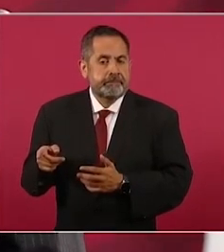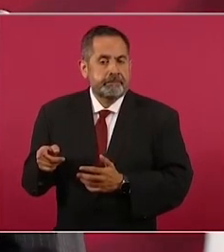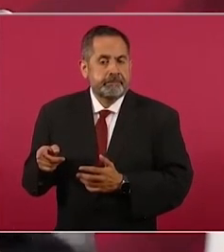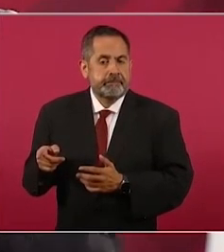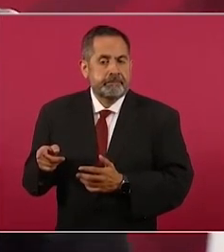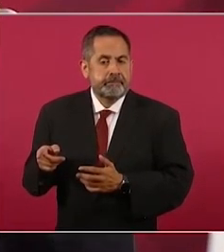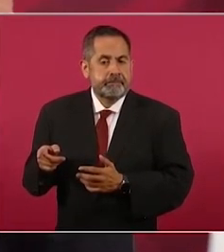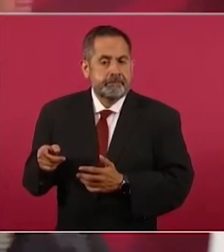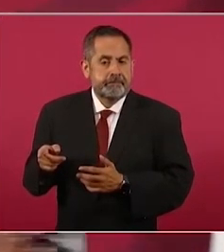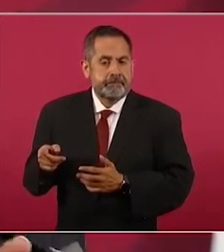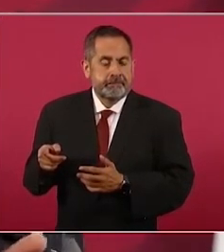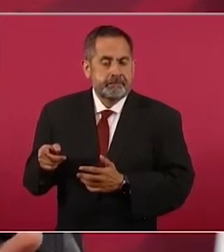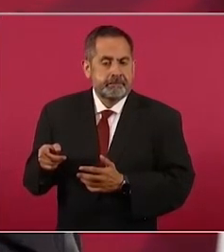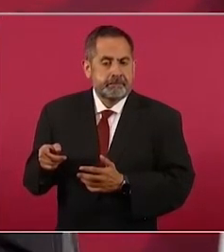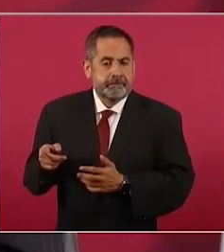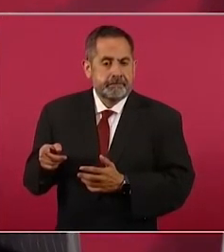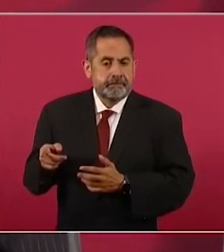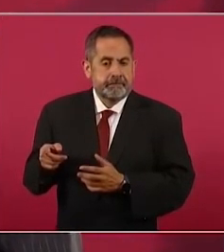en